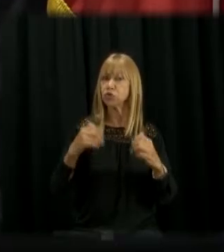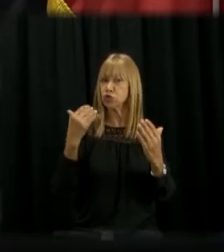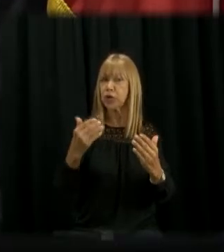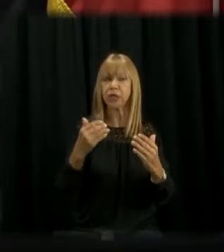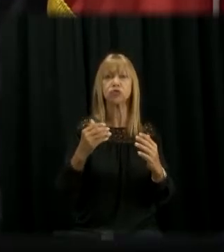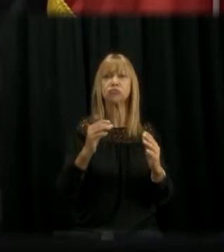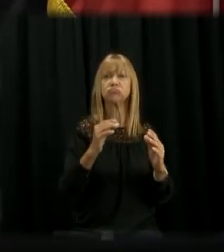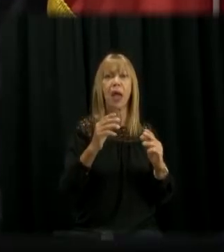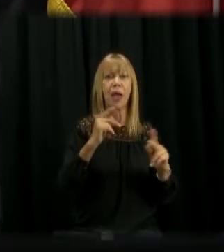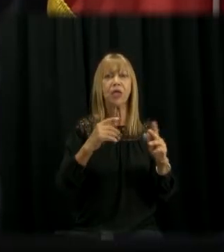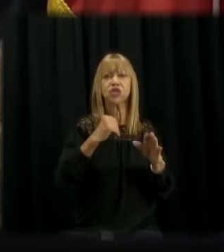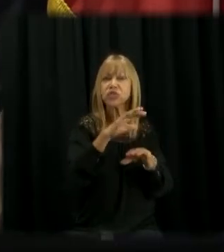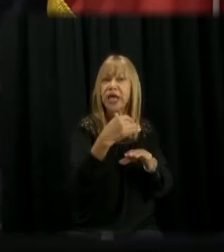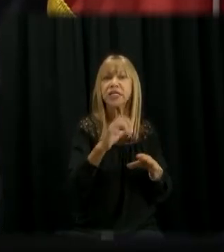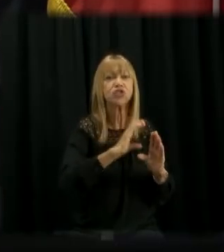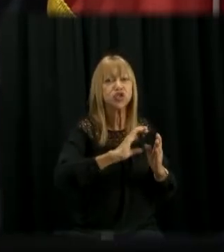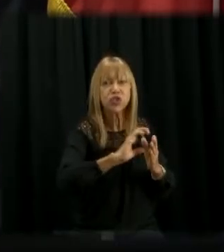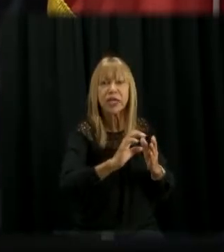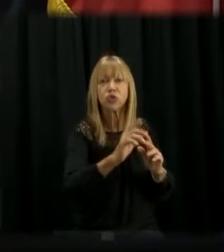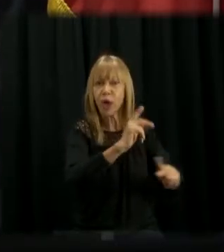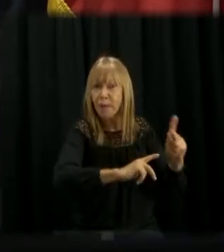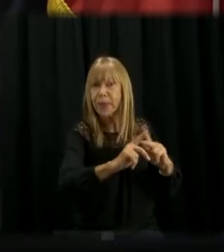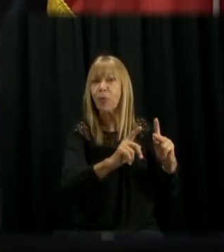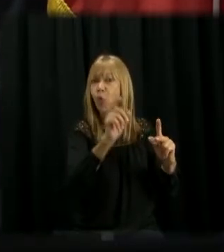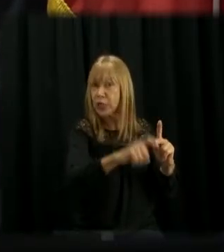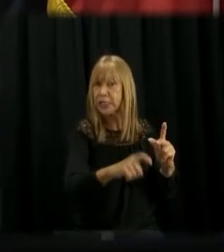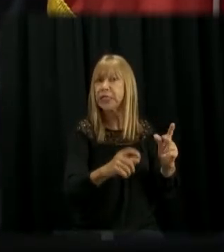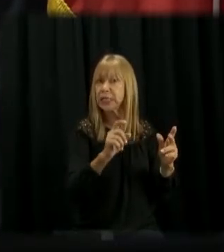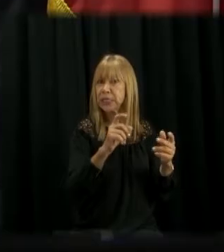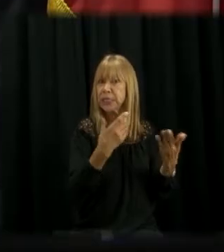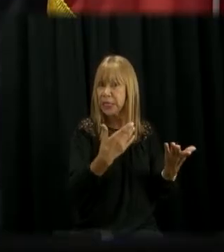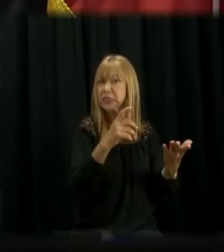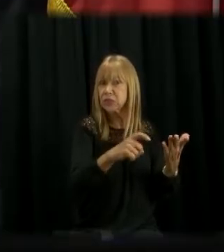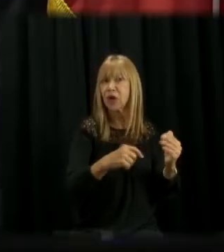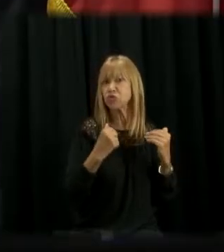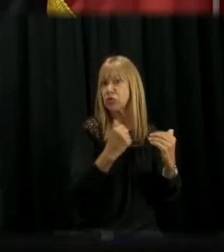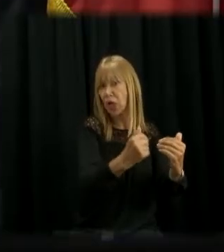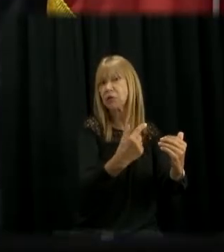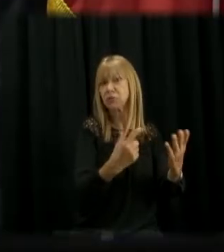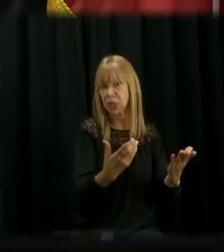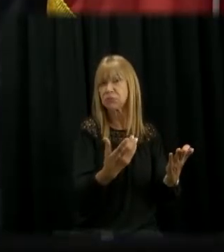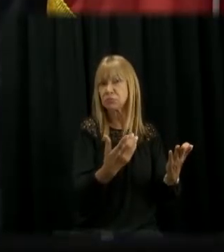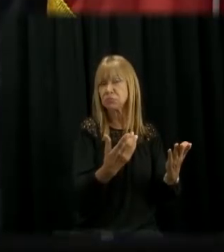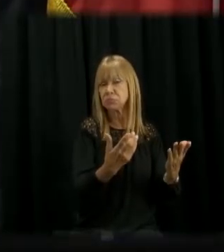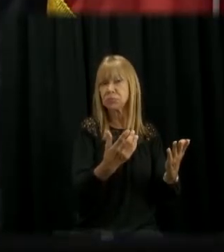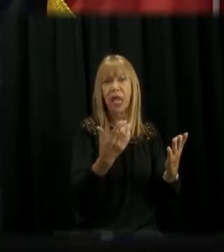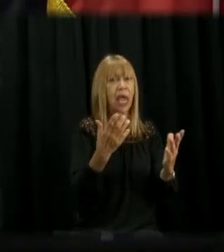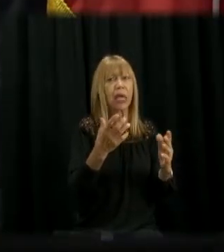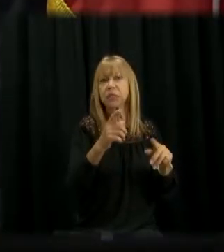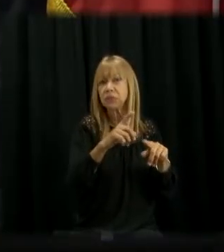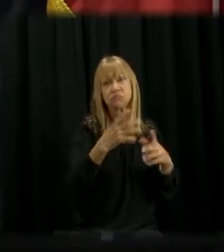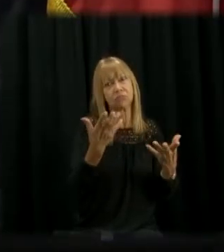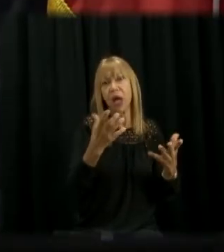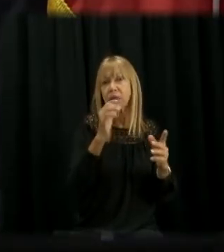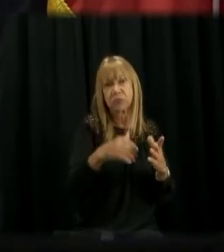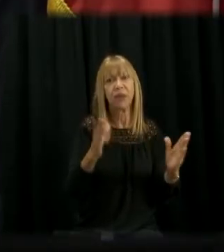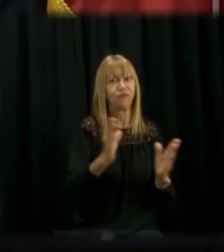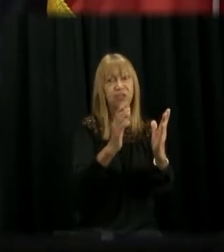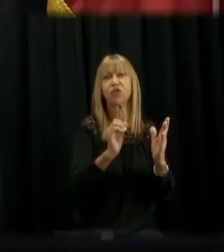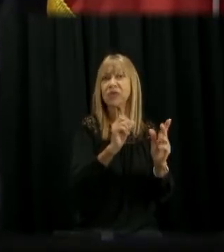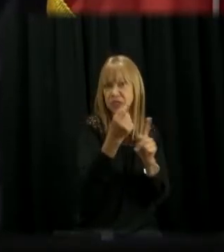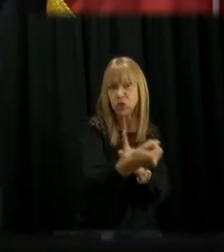la habilidad de darle los cheques a las personas que era necesario para poder seguir en